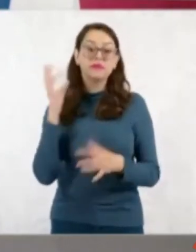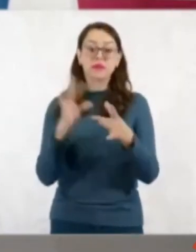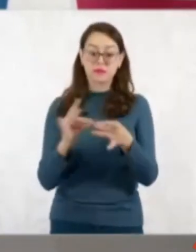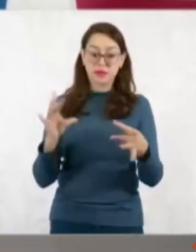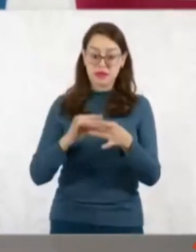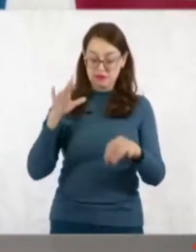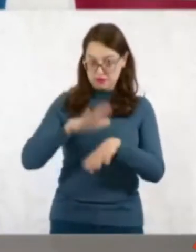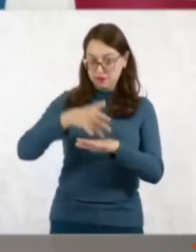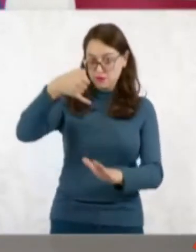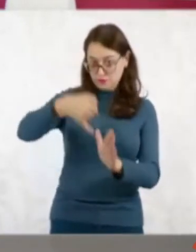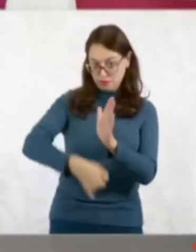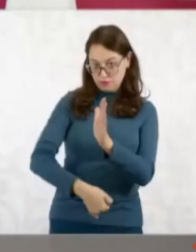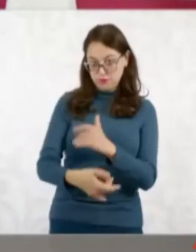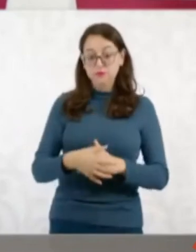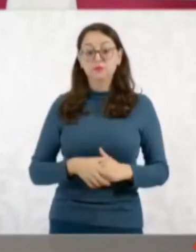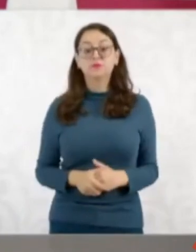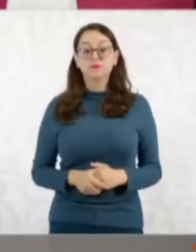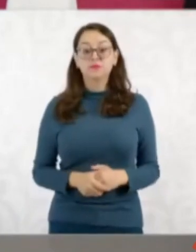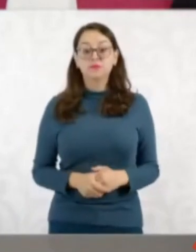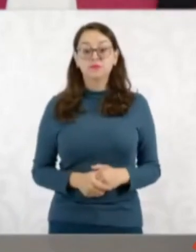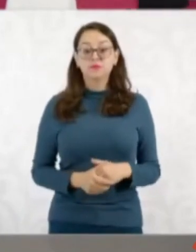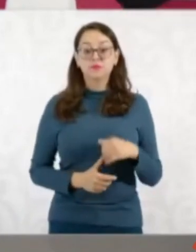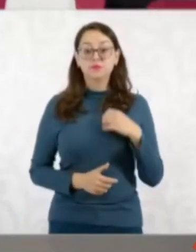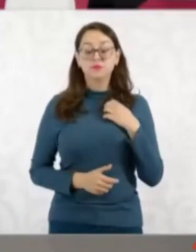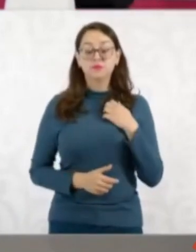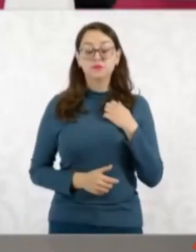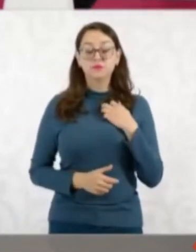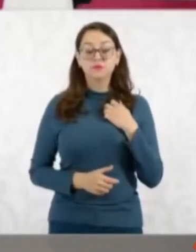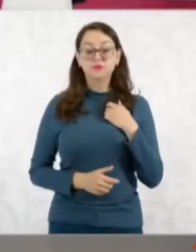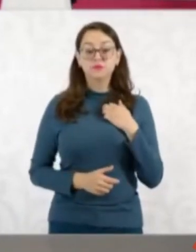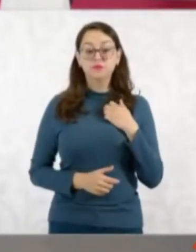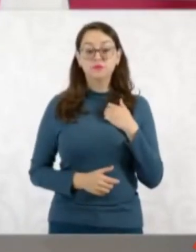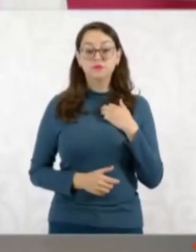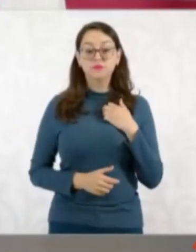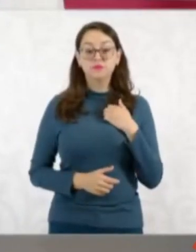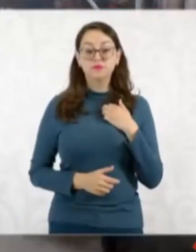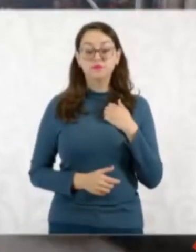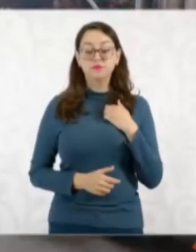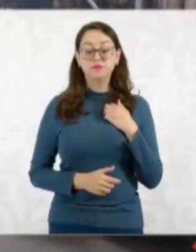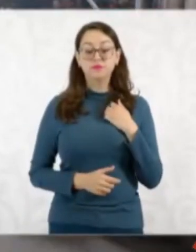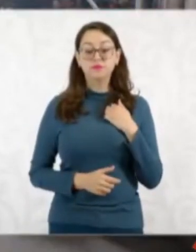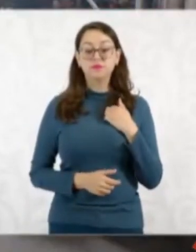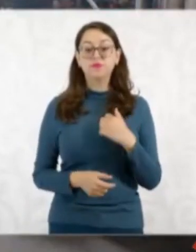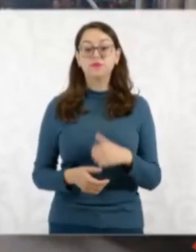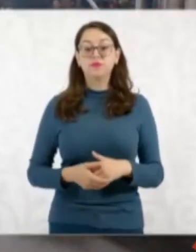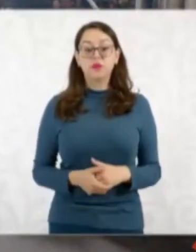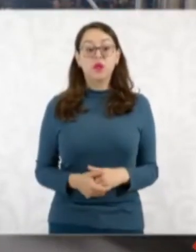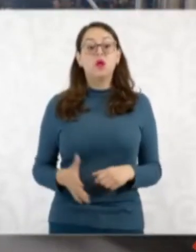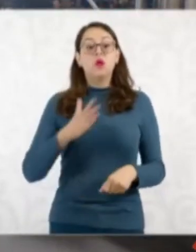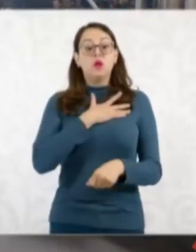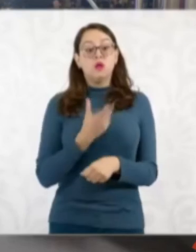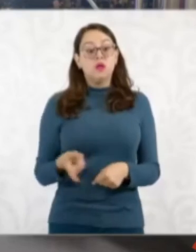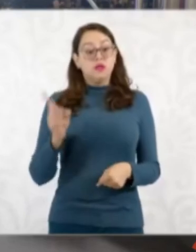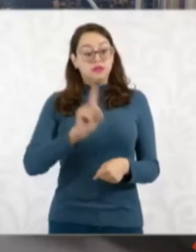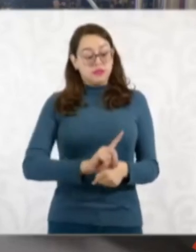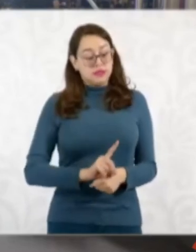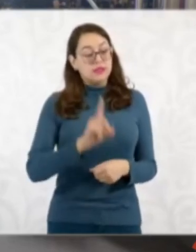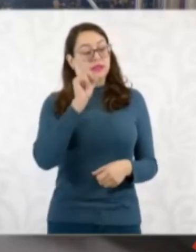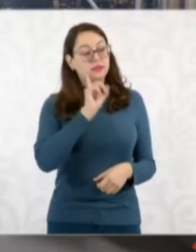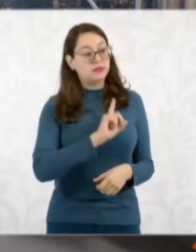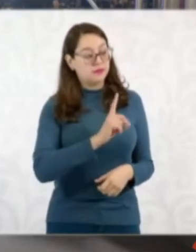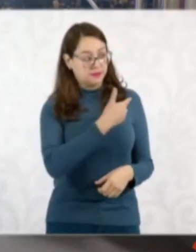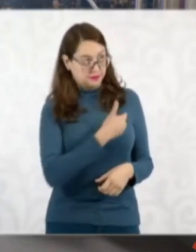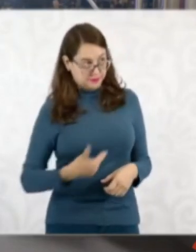Adelante. Buenos días, con su permiso, Presidenta.